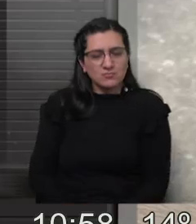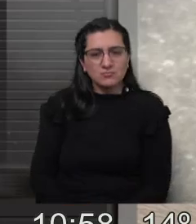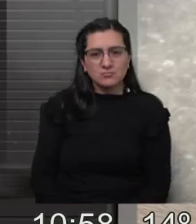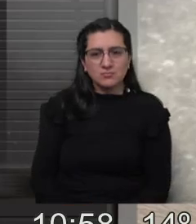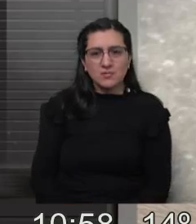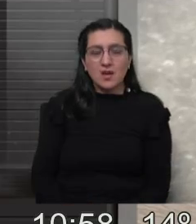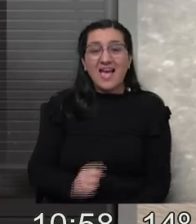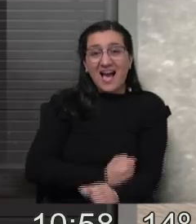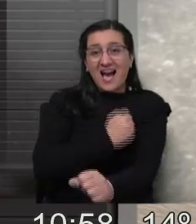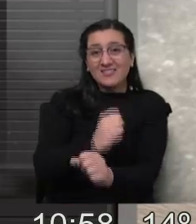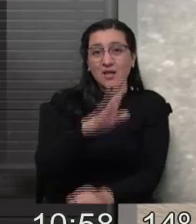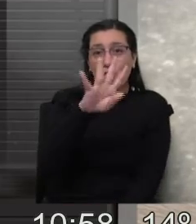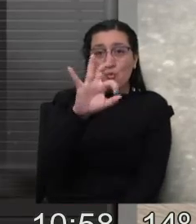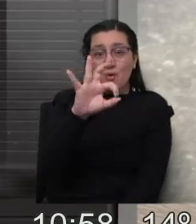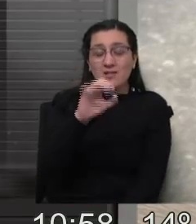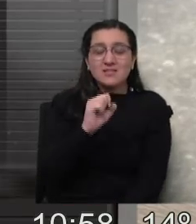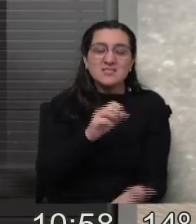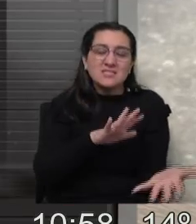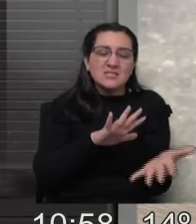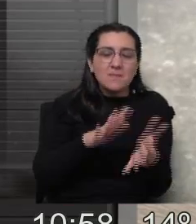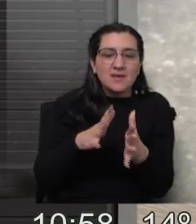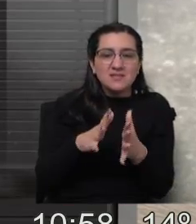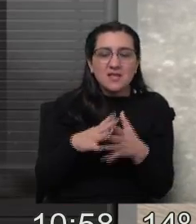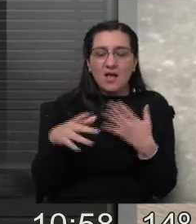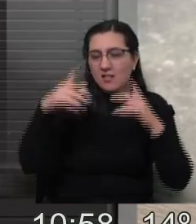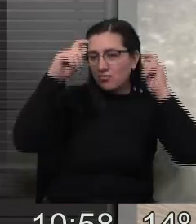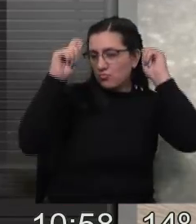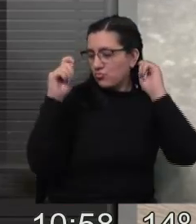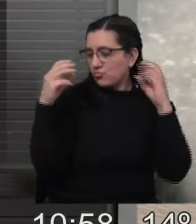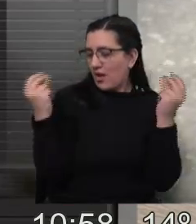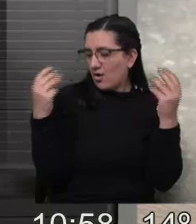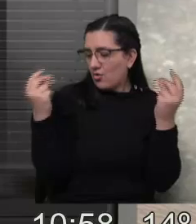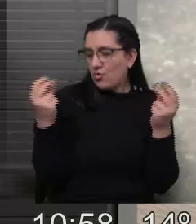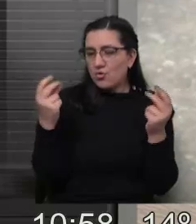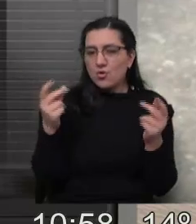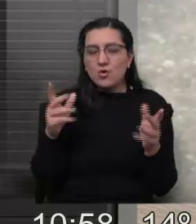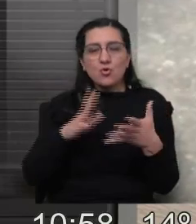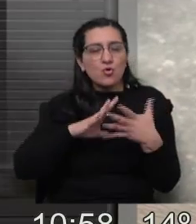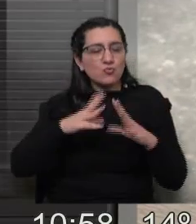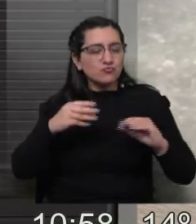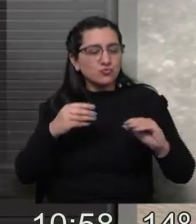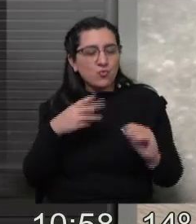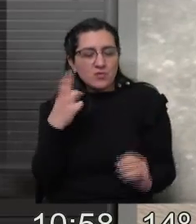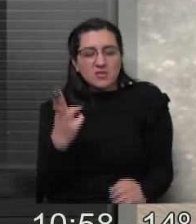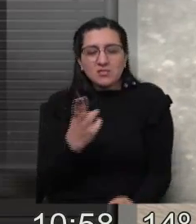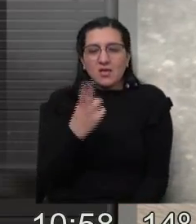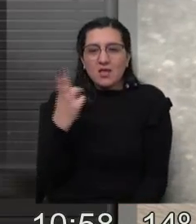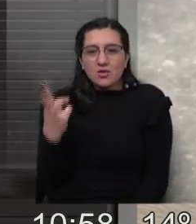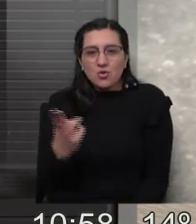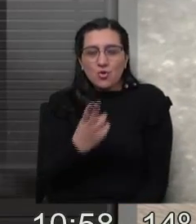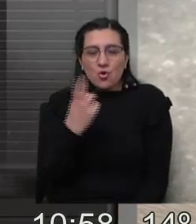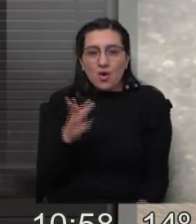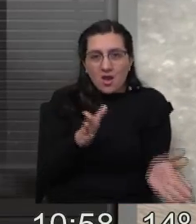Hasta los 40 se parece al tango, encanta con su misterio. Entre